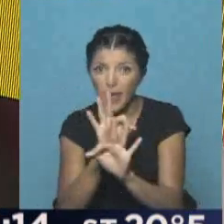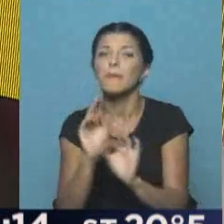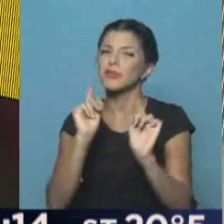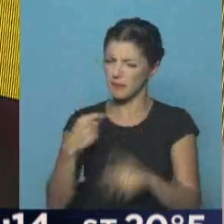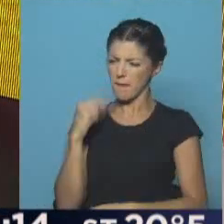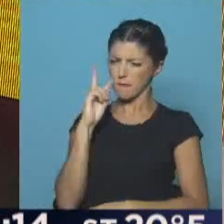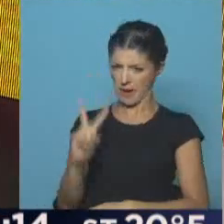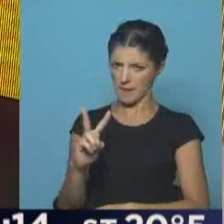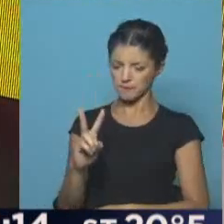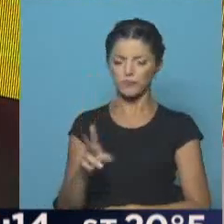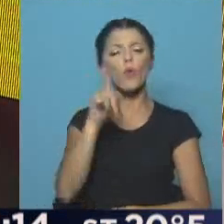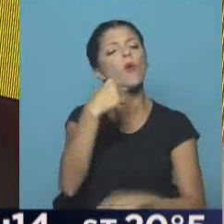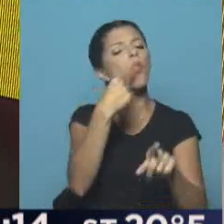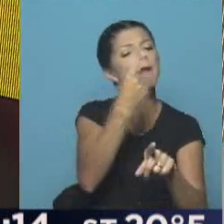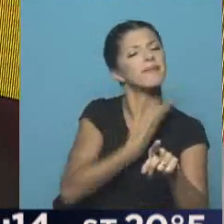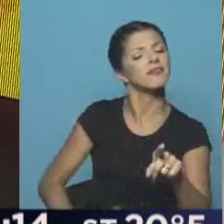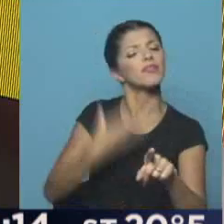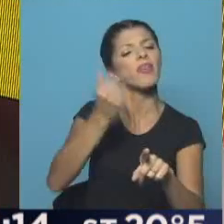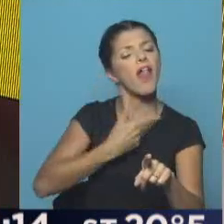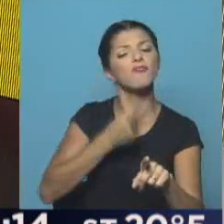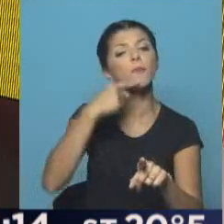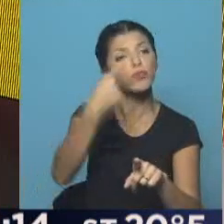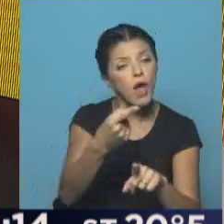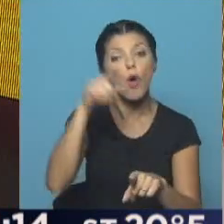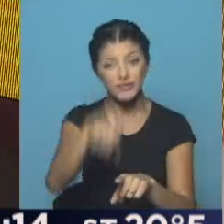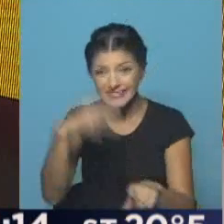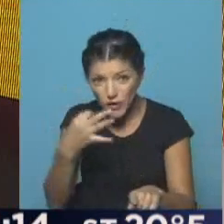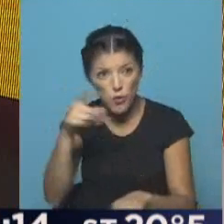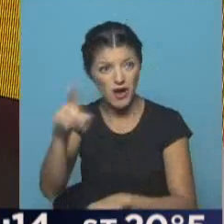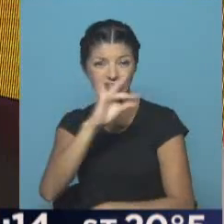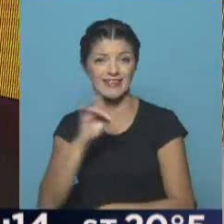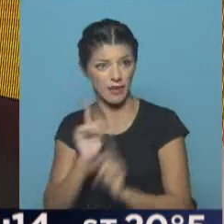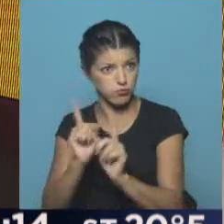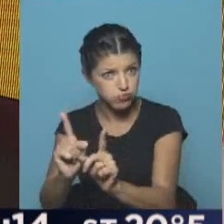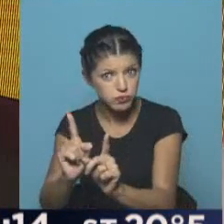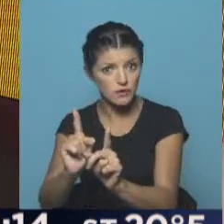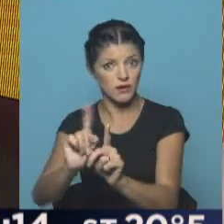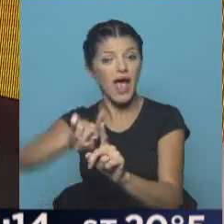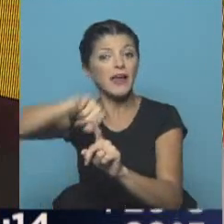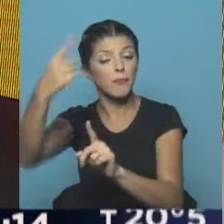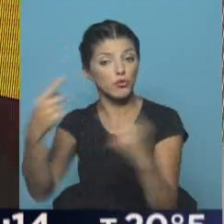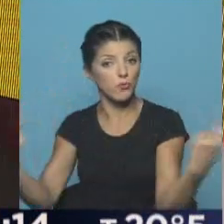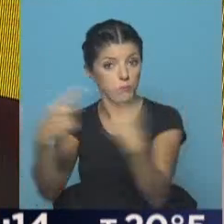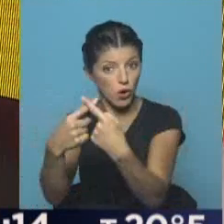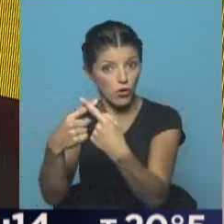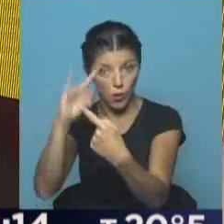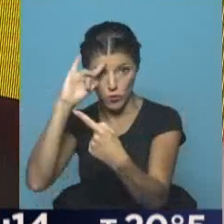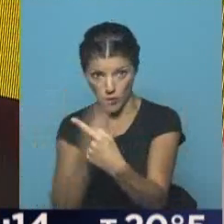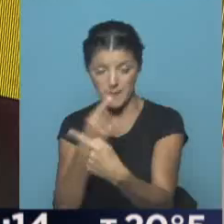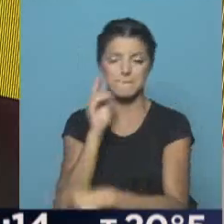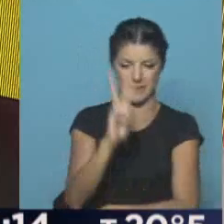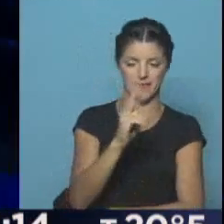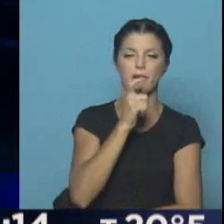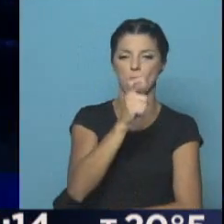a cuando le preguntaron a Tapia si él daba garantías de que Bauza iba a dirigir a la selección en el partido frente a Uruguay, y esto fue